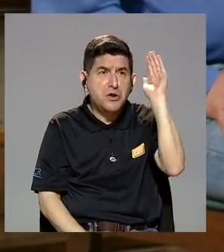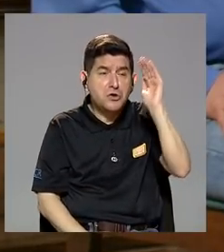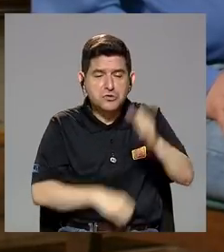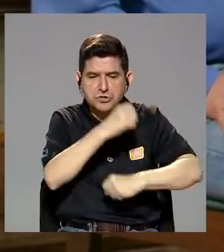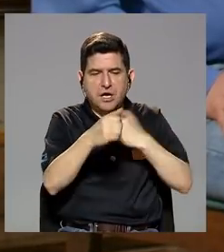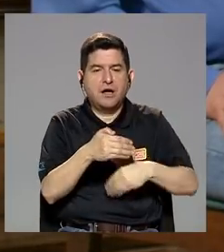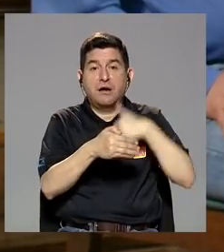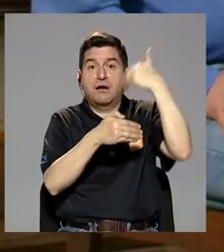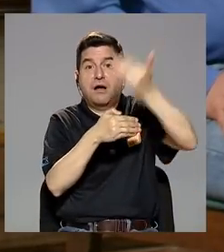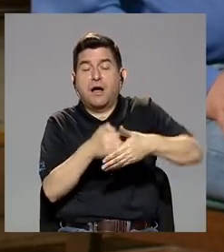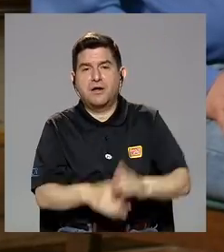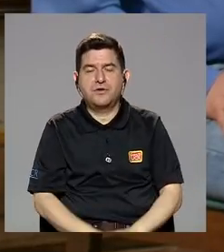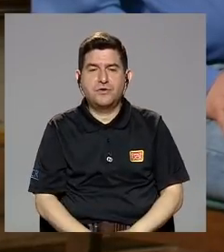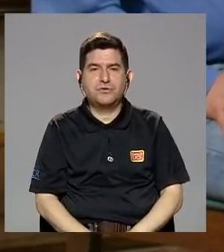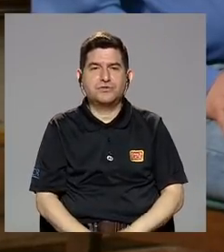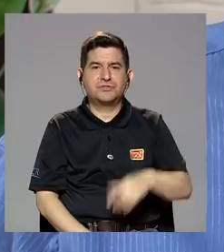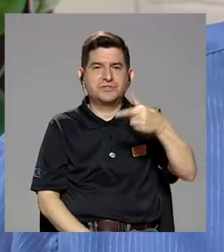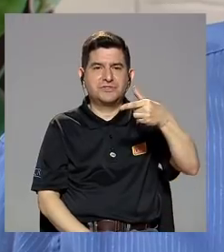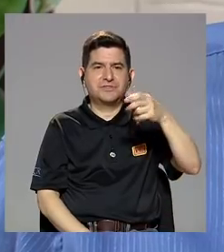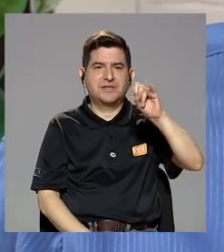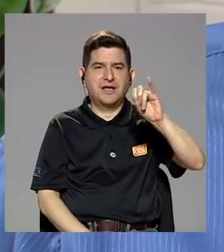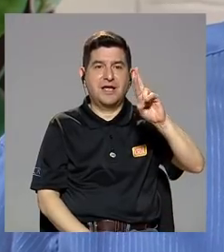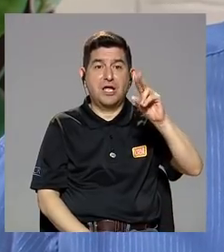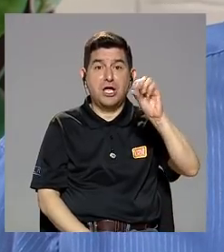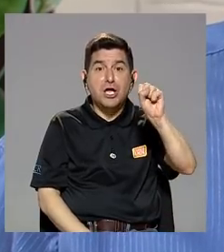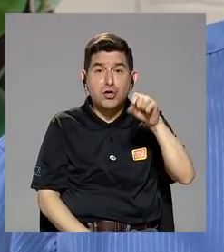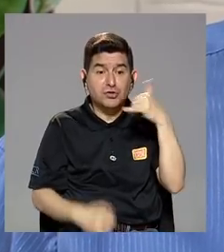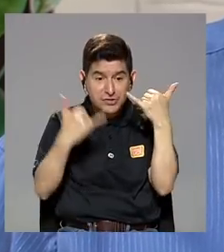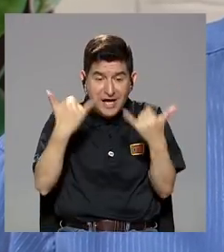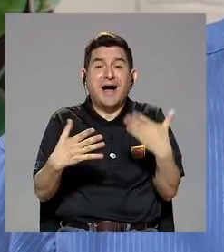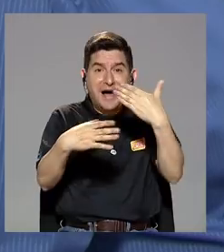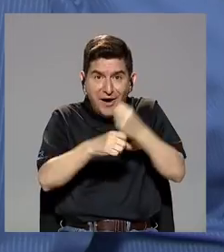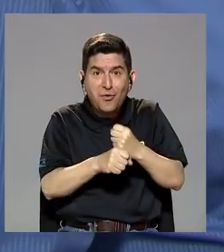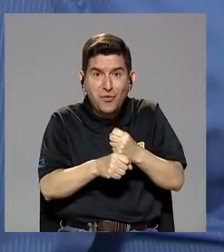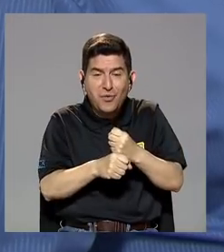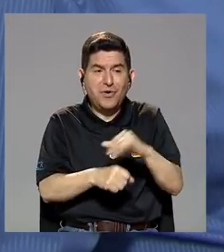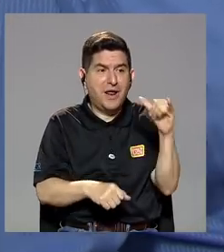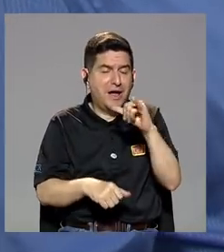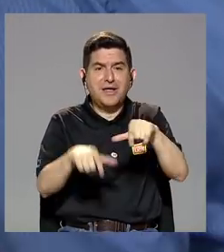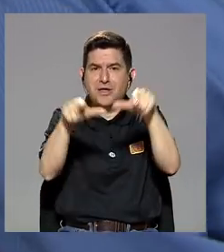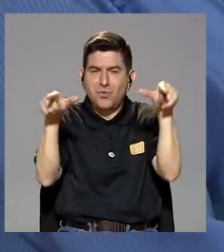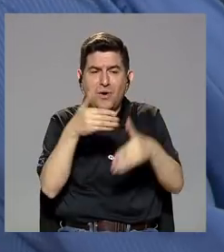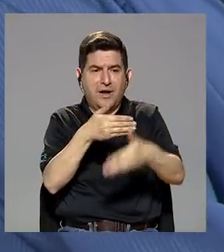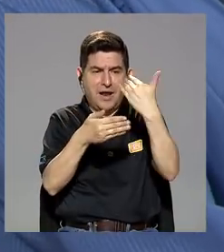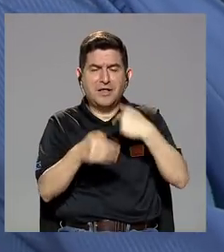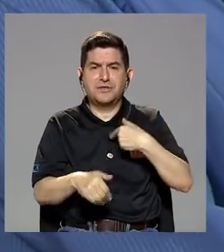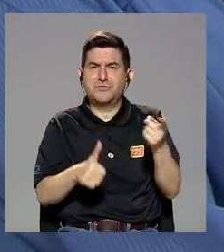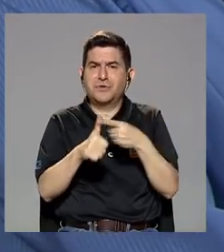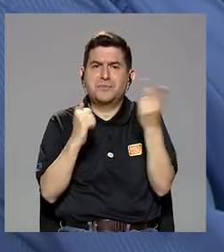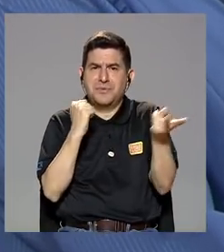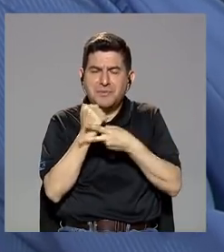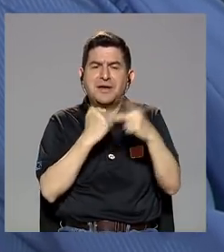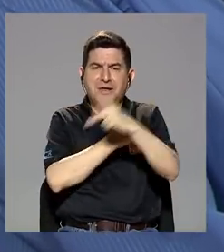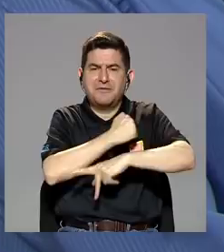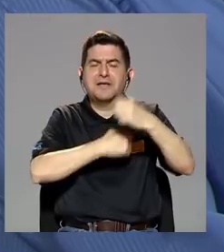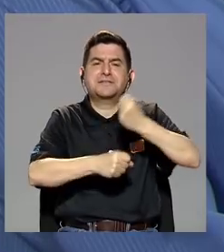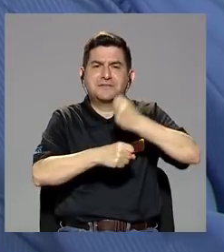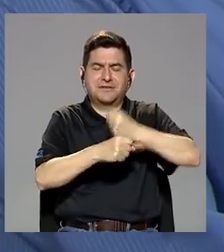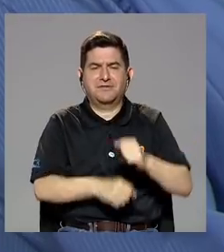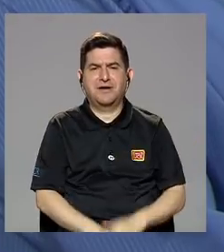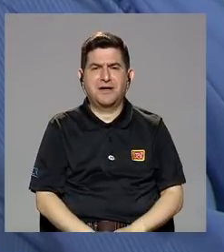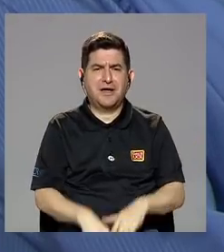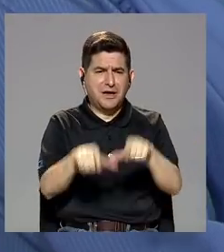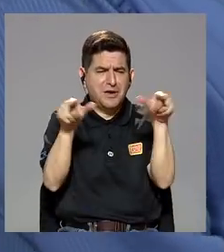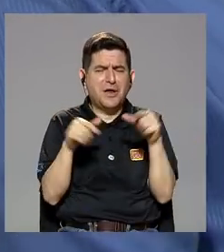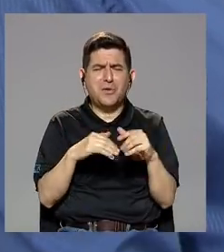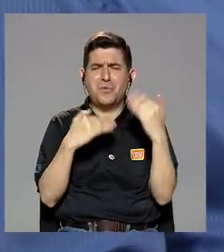después hice giros donde sean giros ahora es el estudio donde yo de usted en este país en un